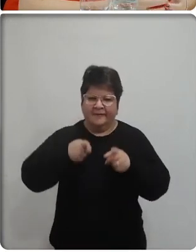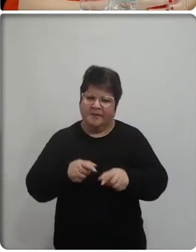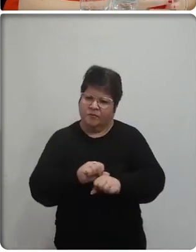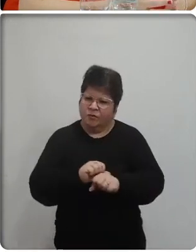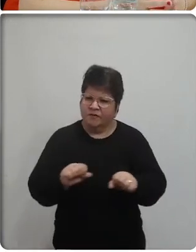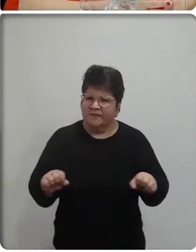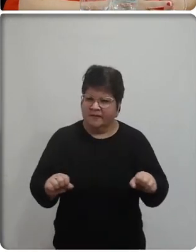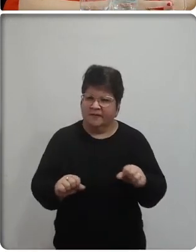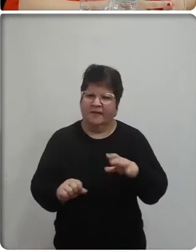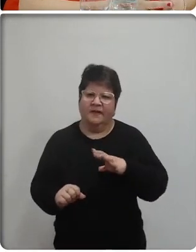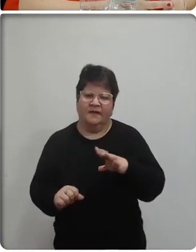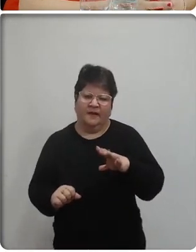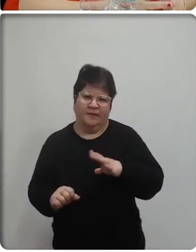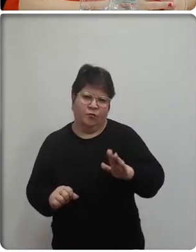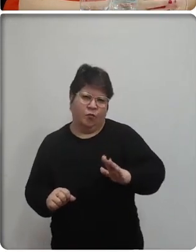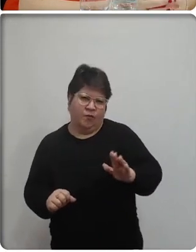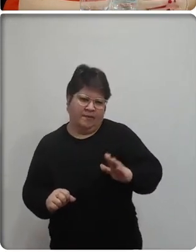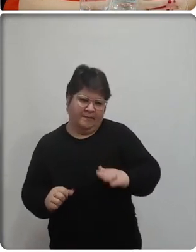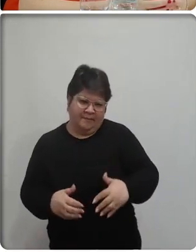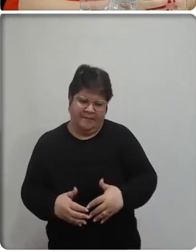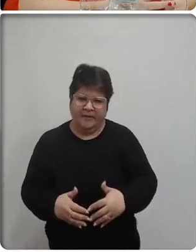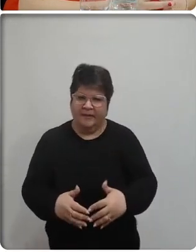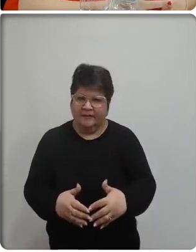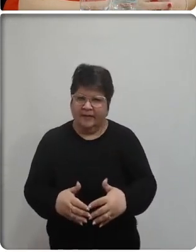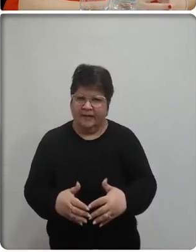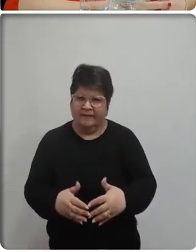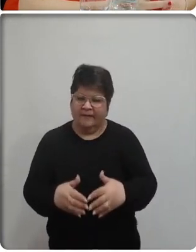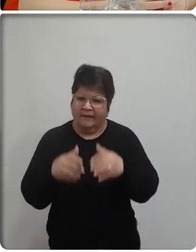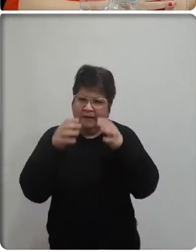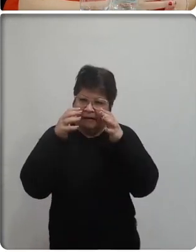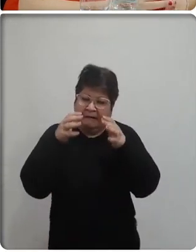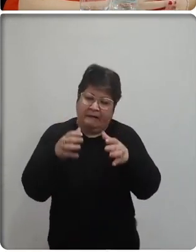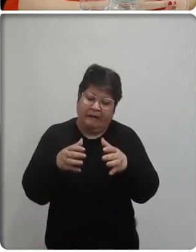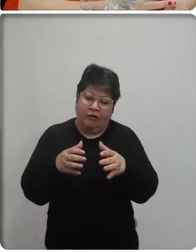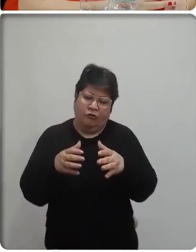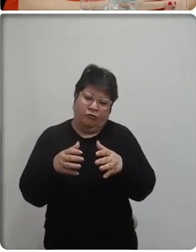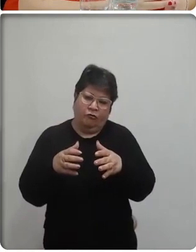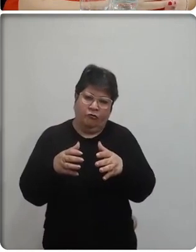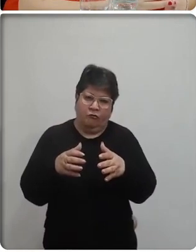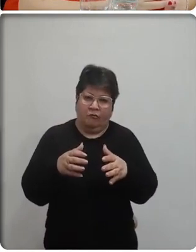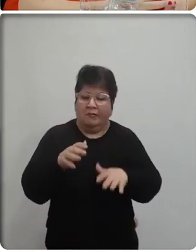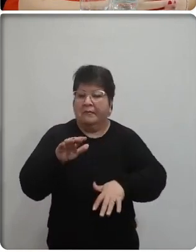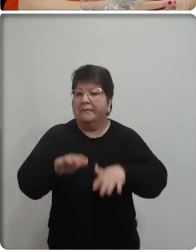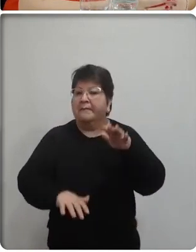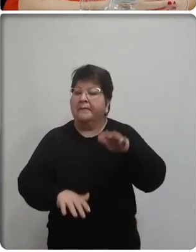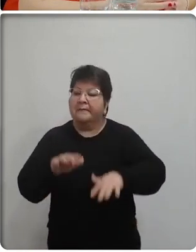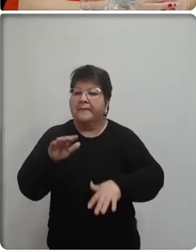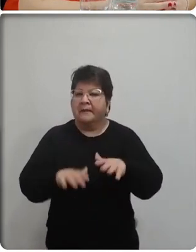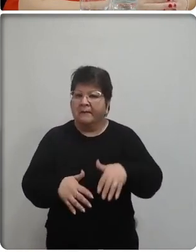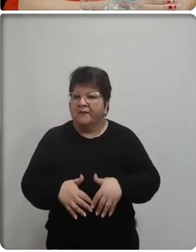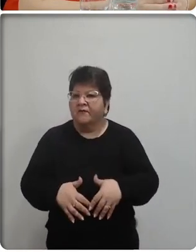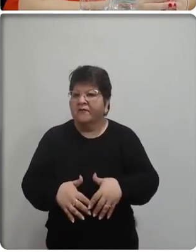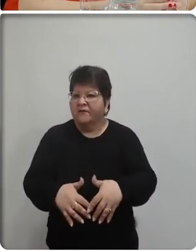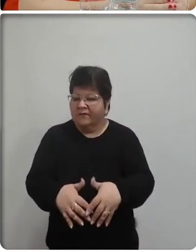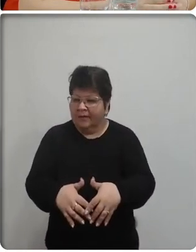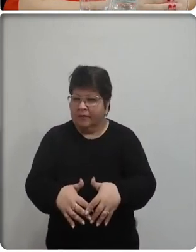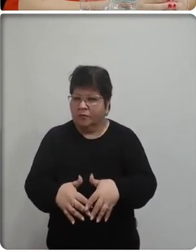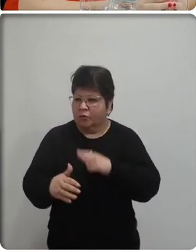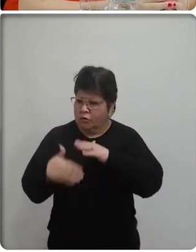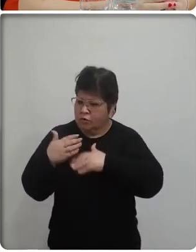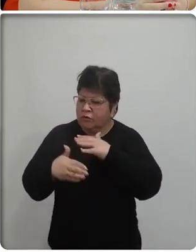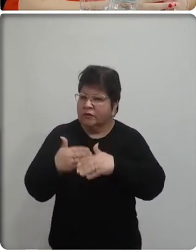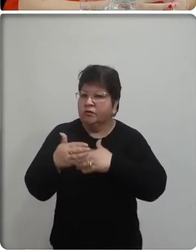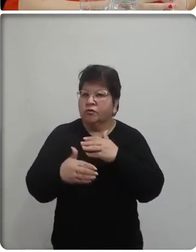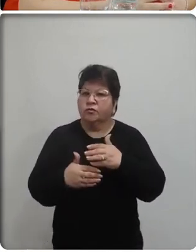a aquellas mujeres embarazadas que obtienen un riesgo mediano o alto, profundizar en el diagnóstico